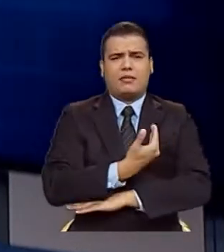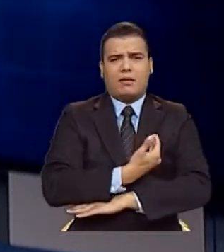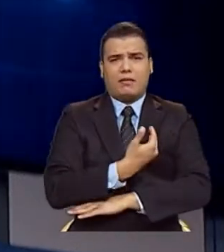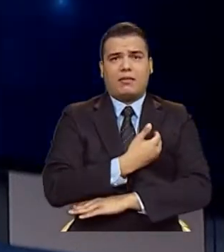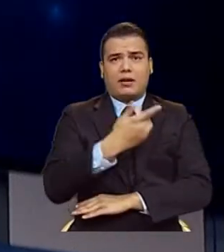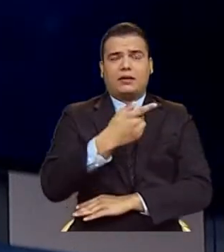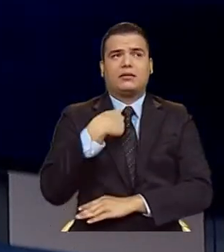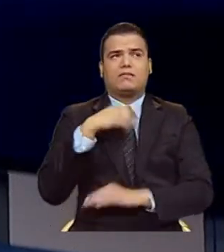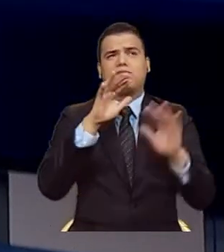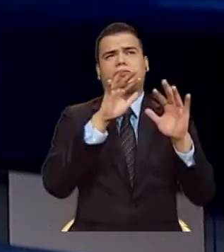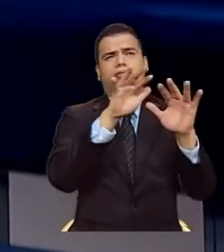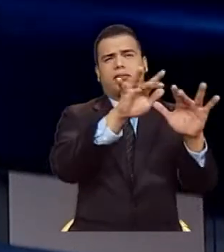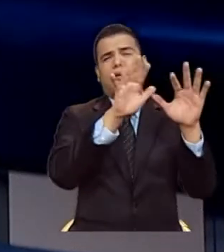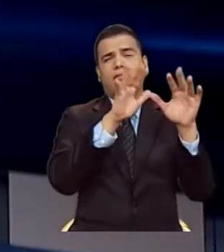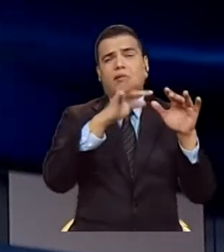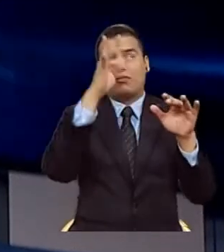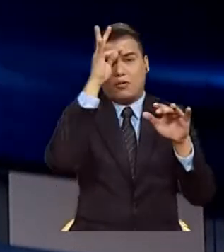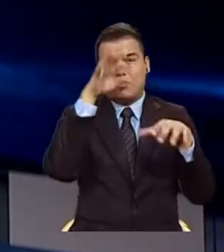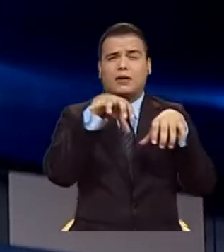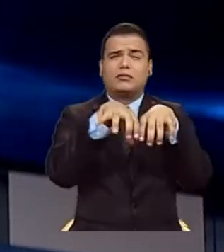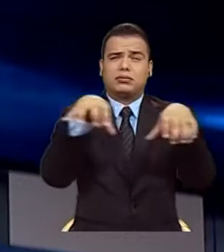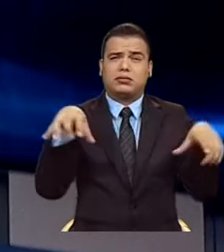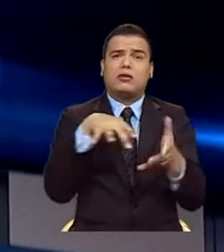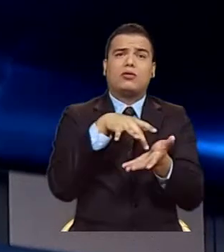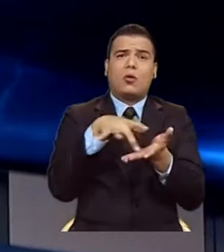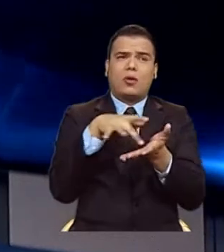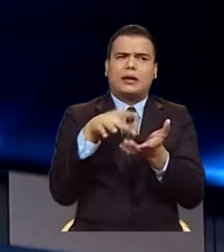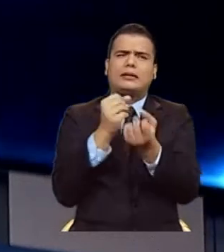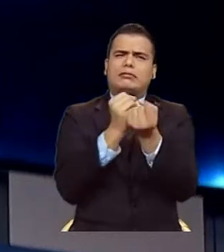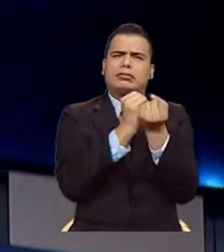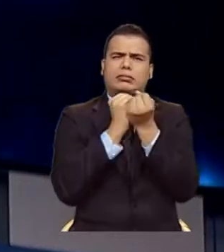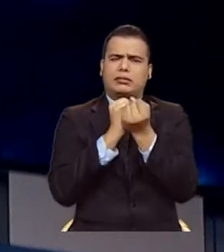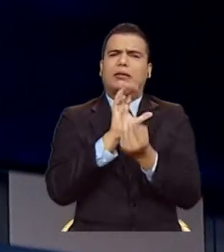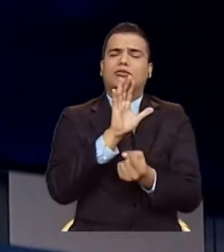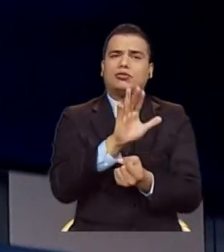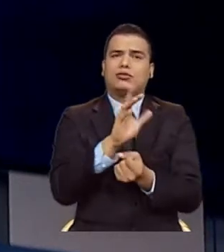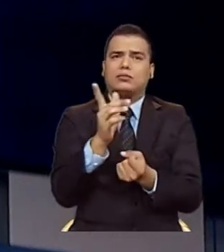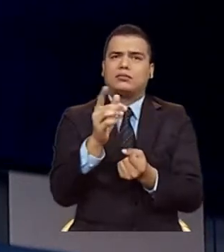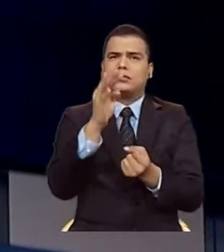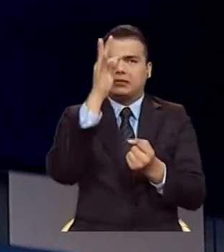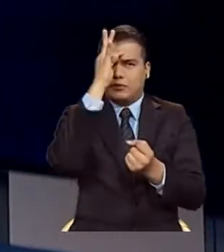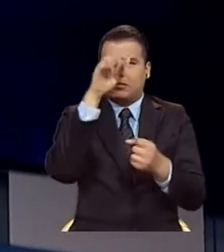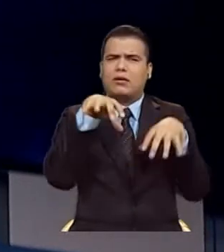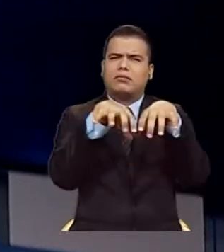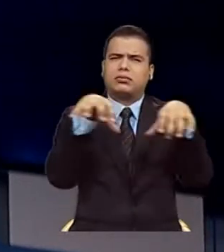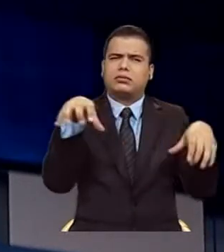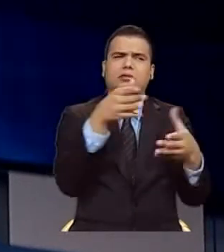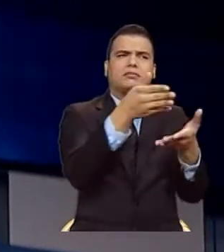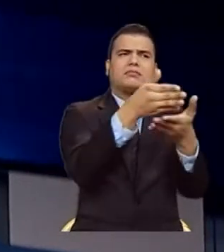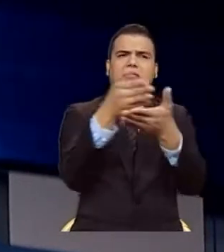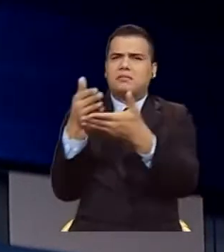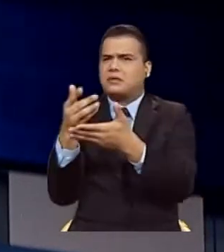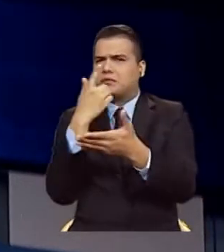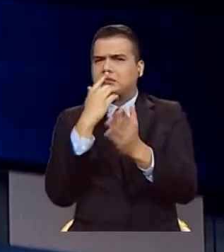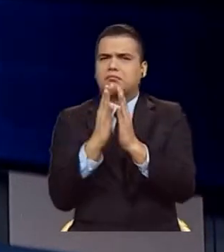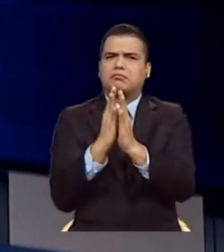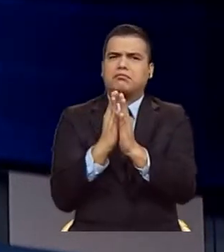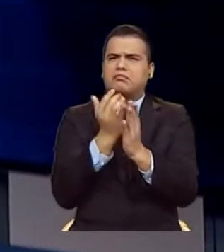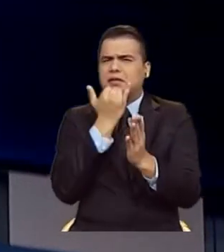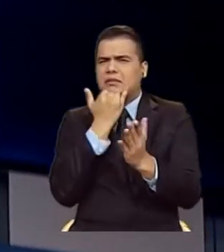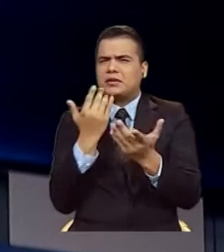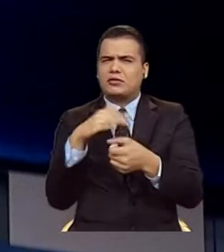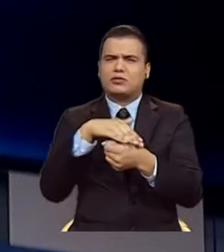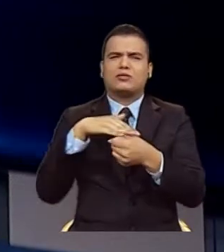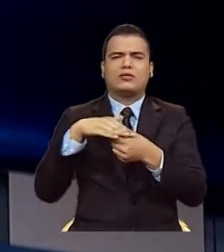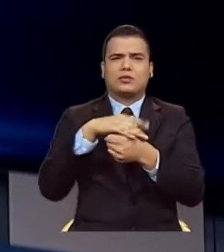congestionado los servicios de urgencias de clínicas y hospitales de Cali. Recorrimos estas casas de salud para conocer qué ha ocurrido hoy. Con toda la